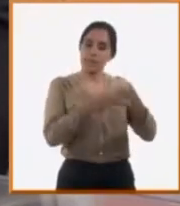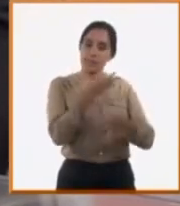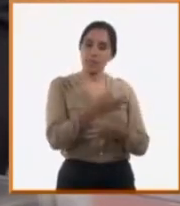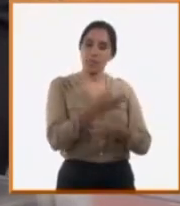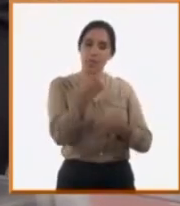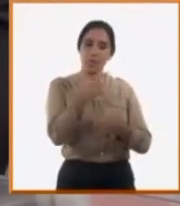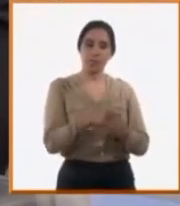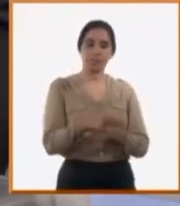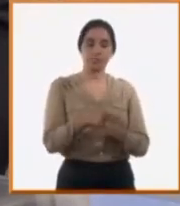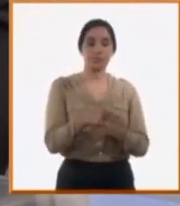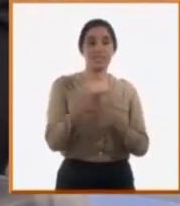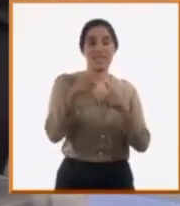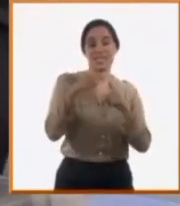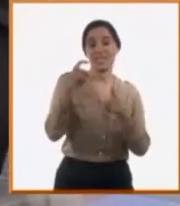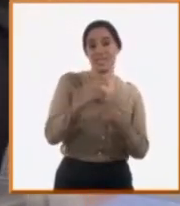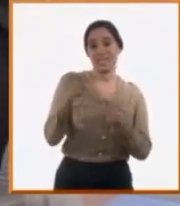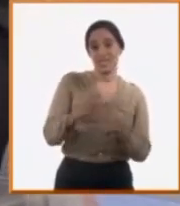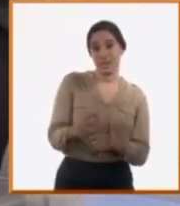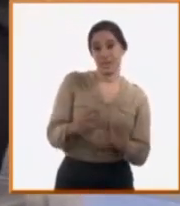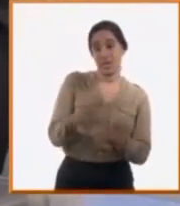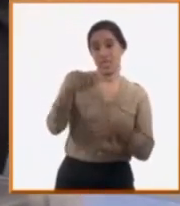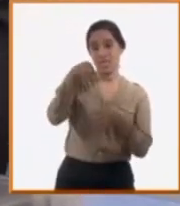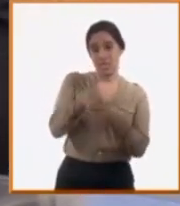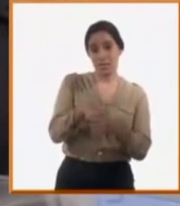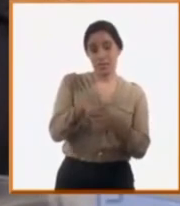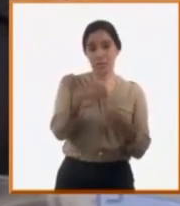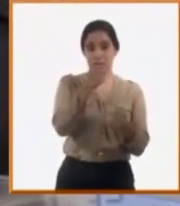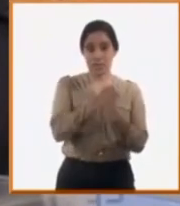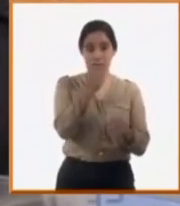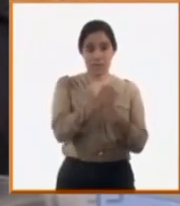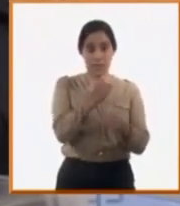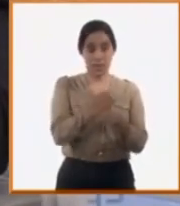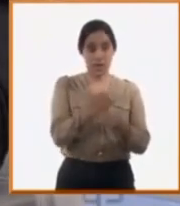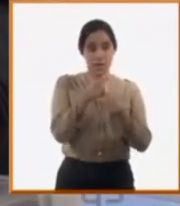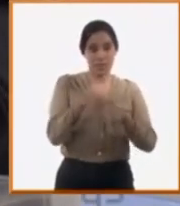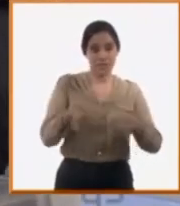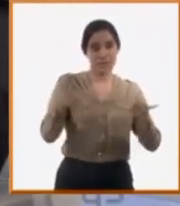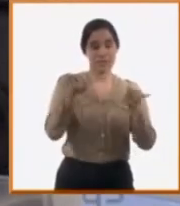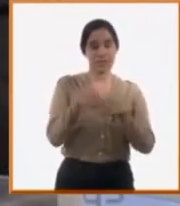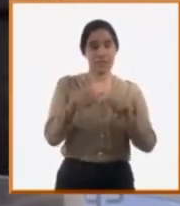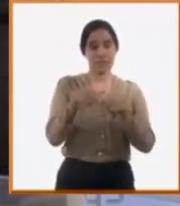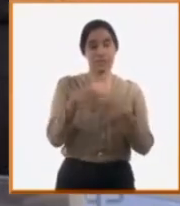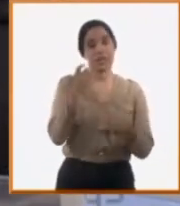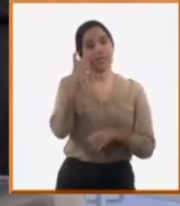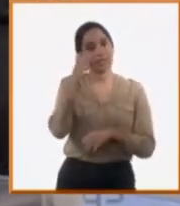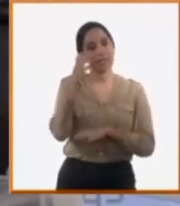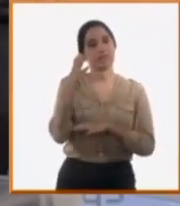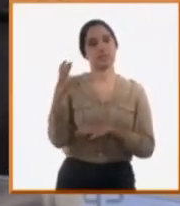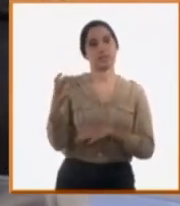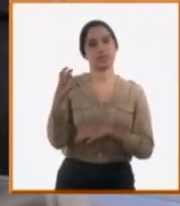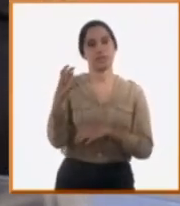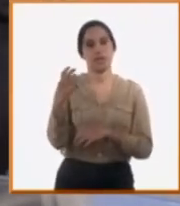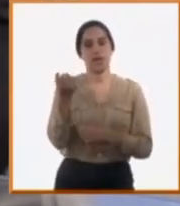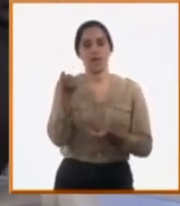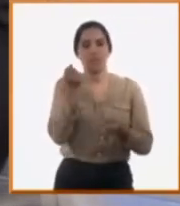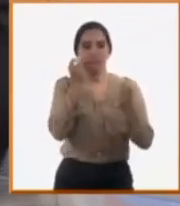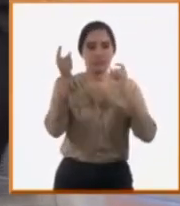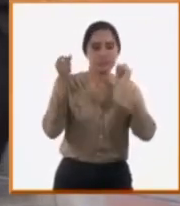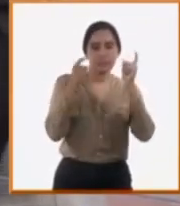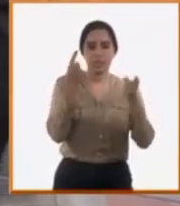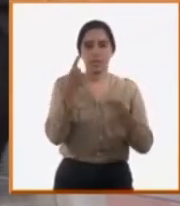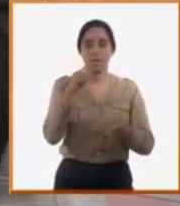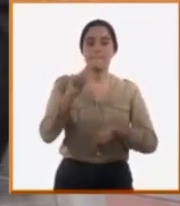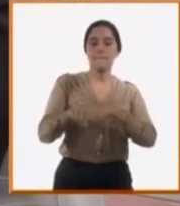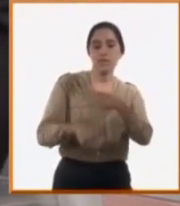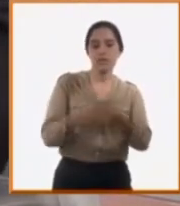del papel que está jugando la universidad en el sistema de gestión de gobierno basado en ciencia innovación y en este curso también tendremos A lo mejor mañana podremos